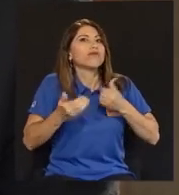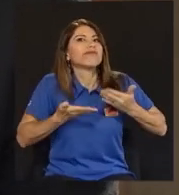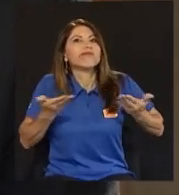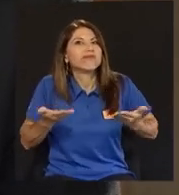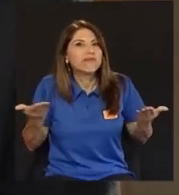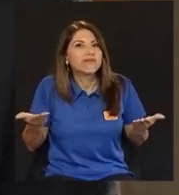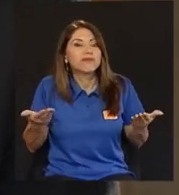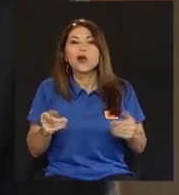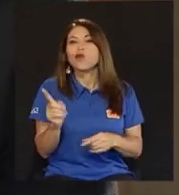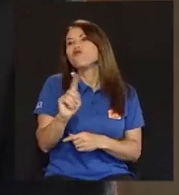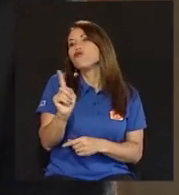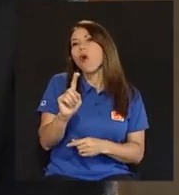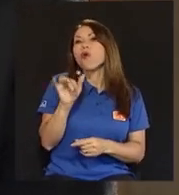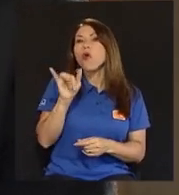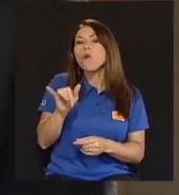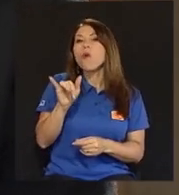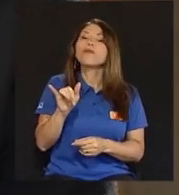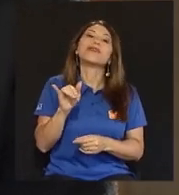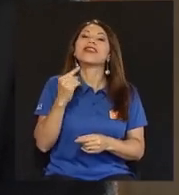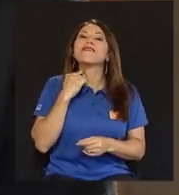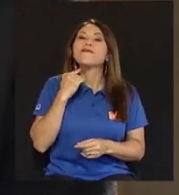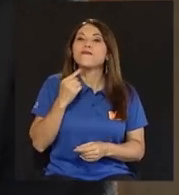como es un incremento en los precios, es